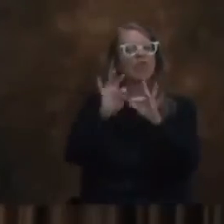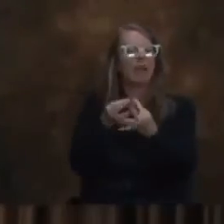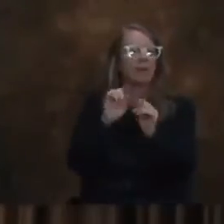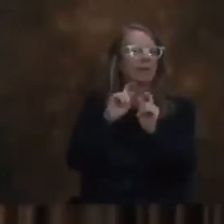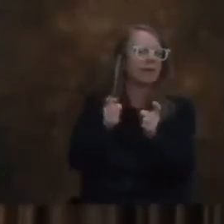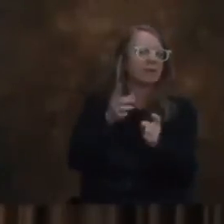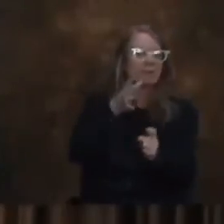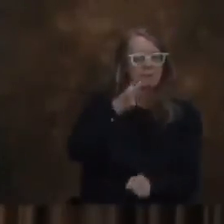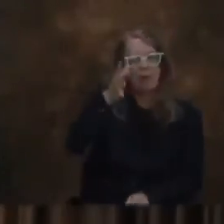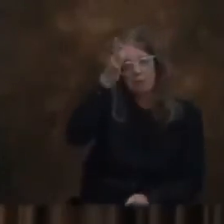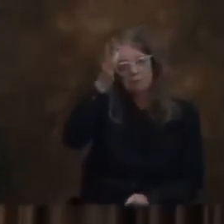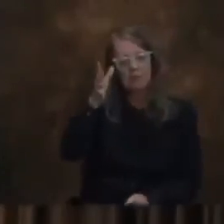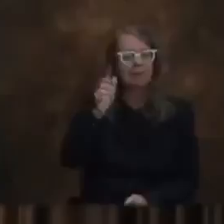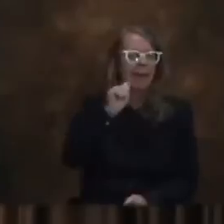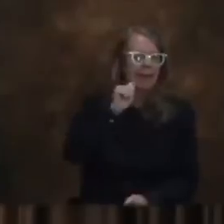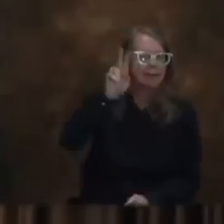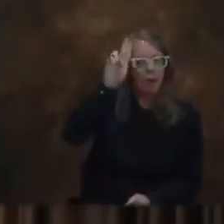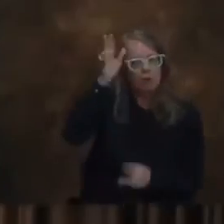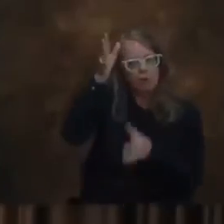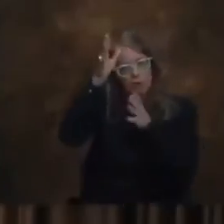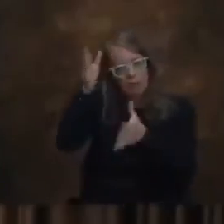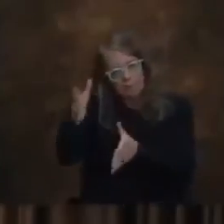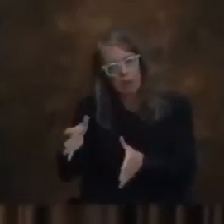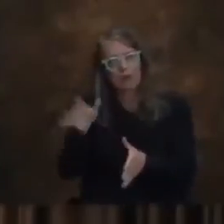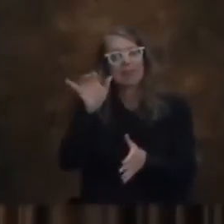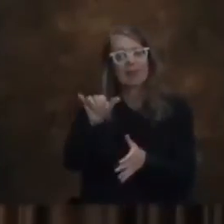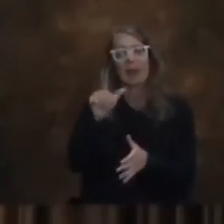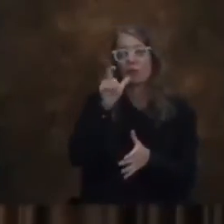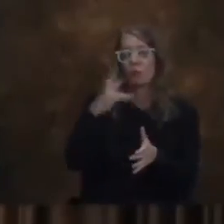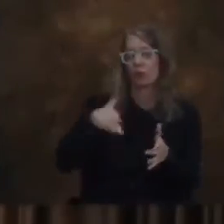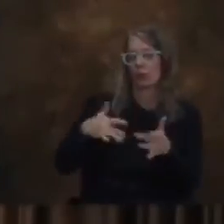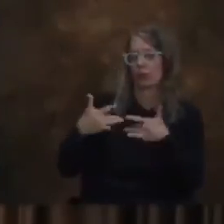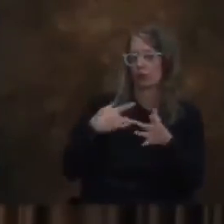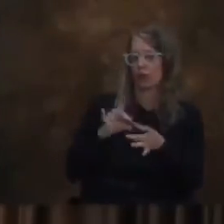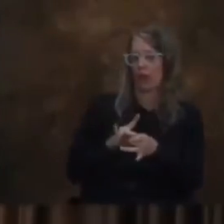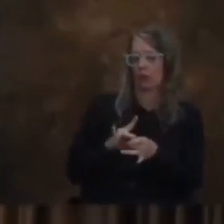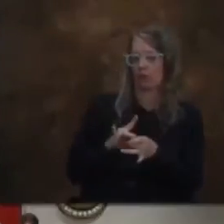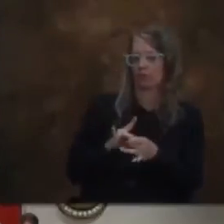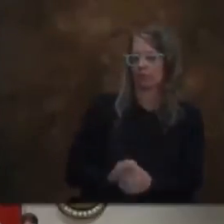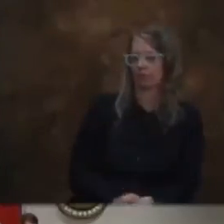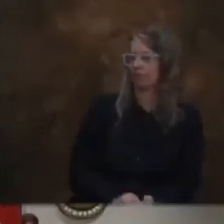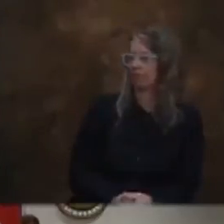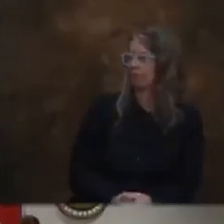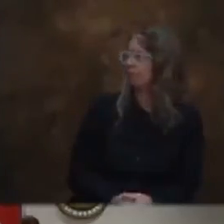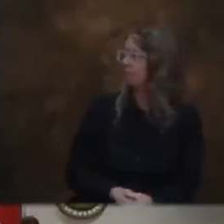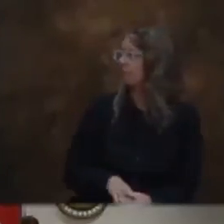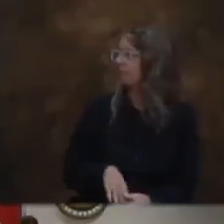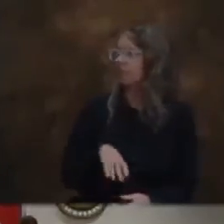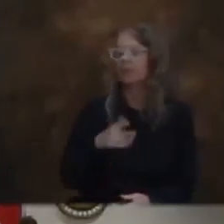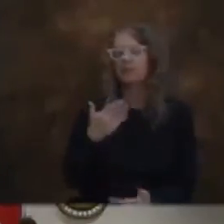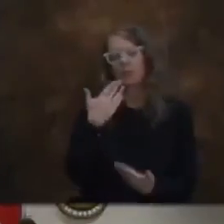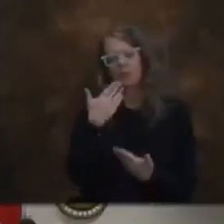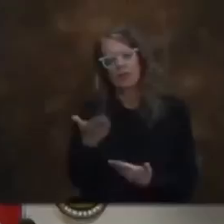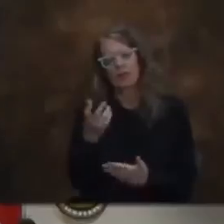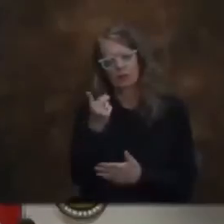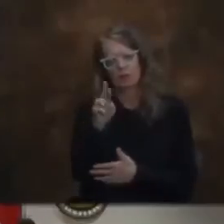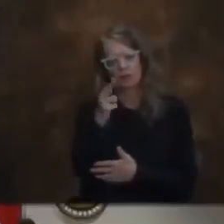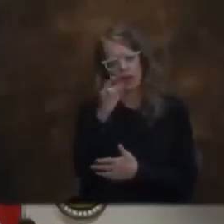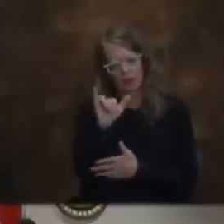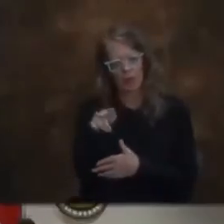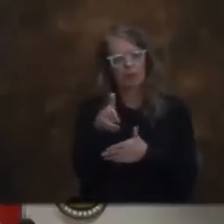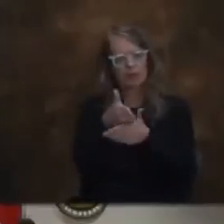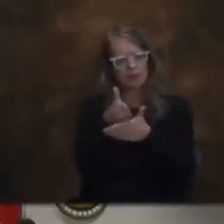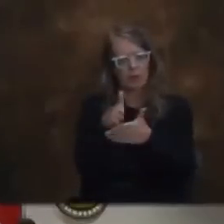y son esas son las personas que tenemos que cuidar tutor hathaway agradezco los números que ha compartido